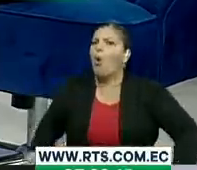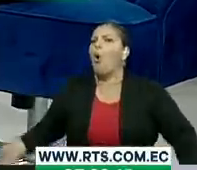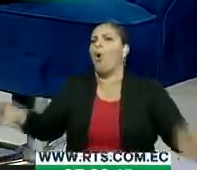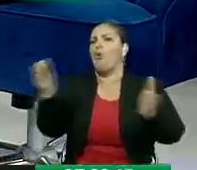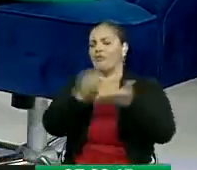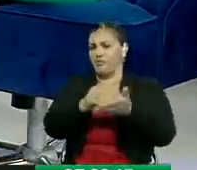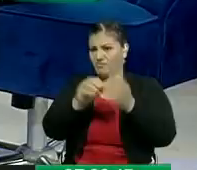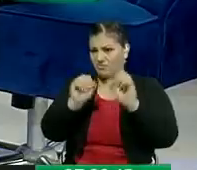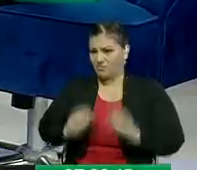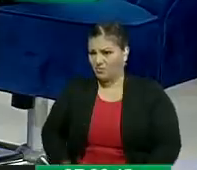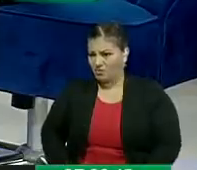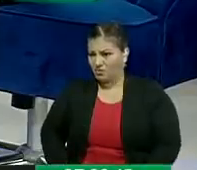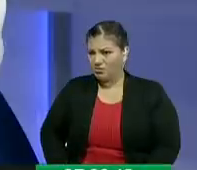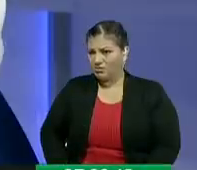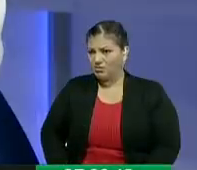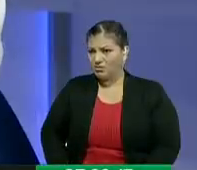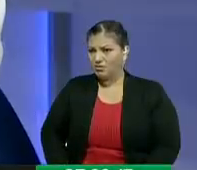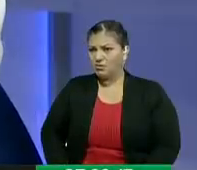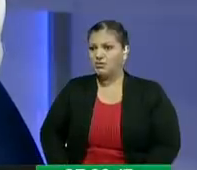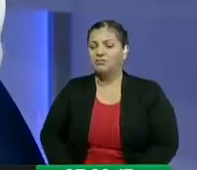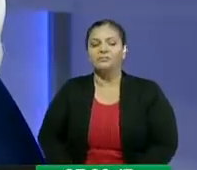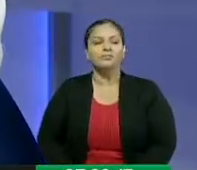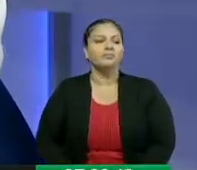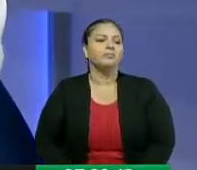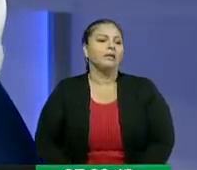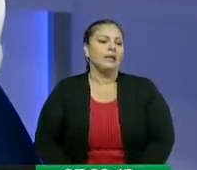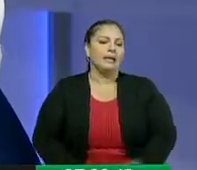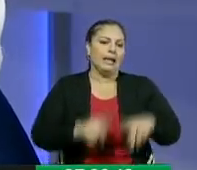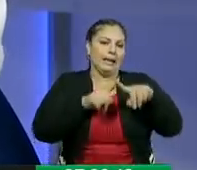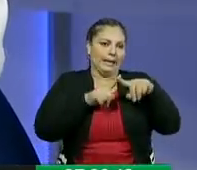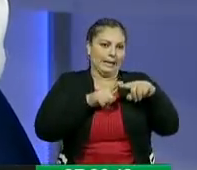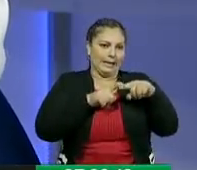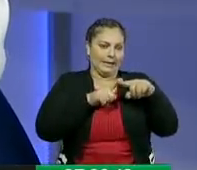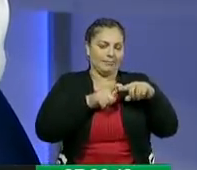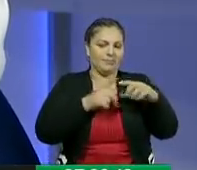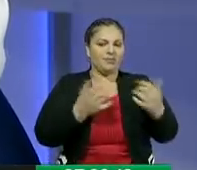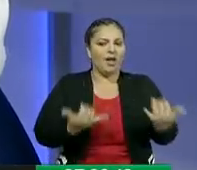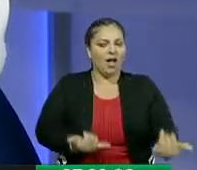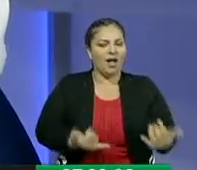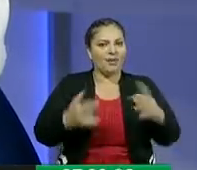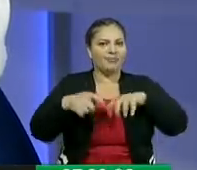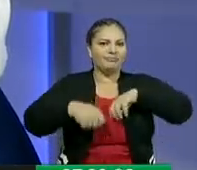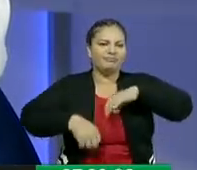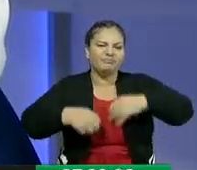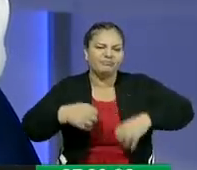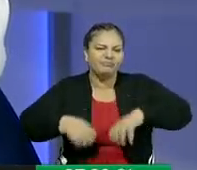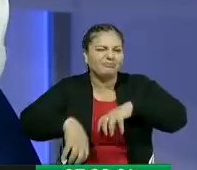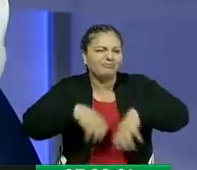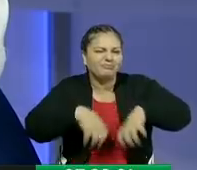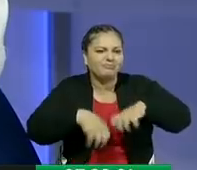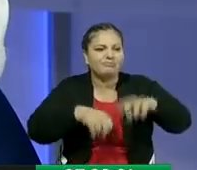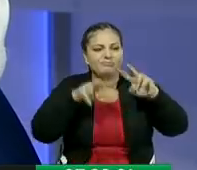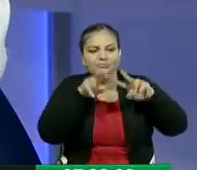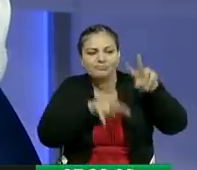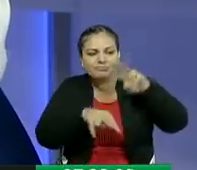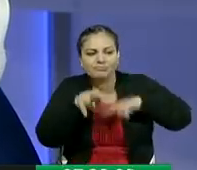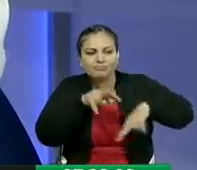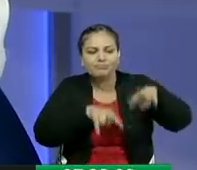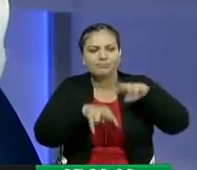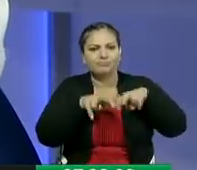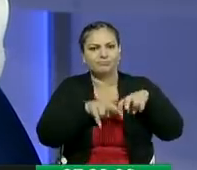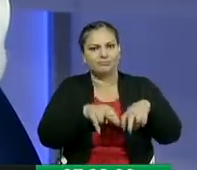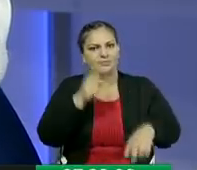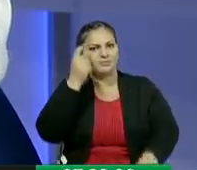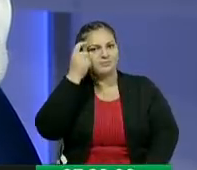manifestó él? Hay algunas cuestiones legales que se están aduciendo, pero En lo de fondo parece que no se tiene la